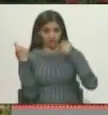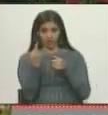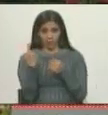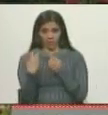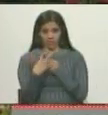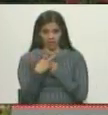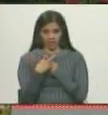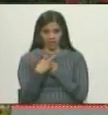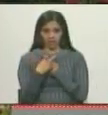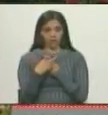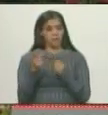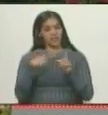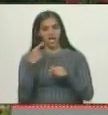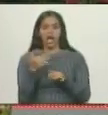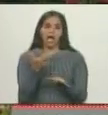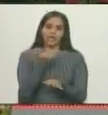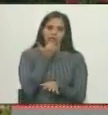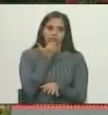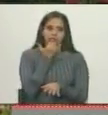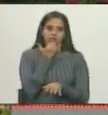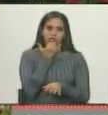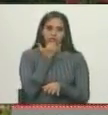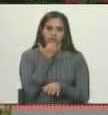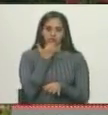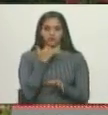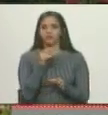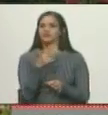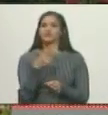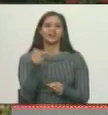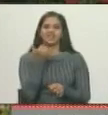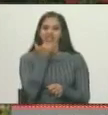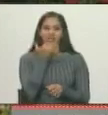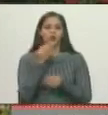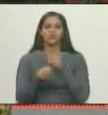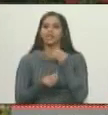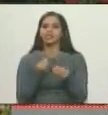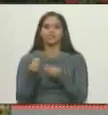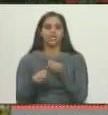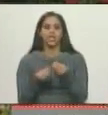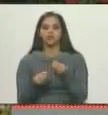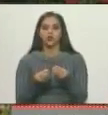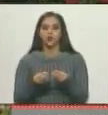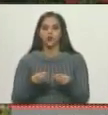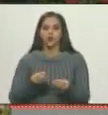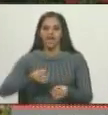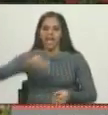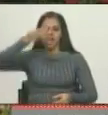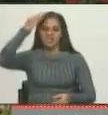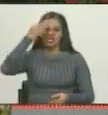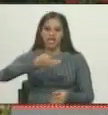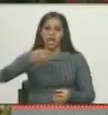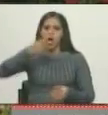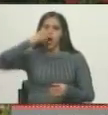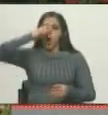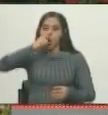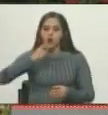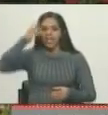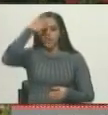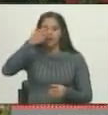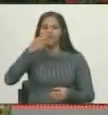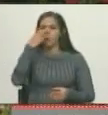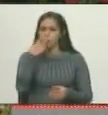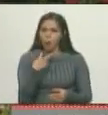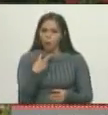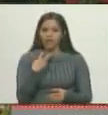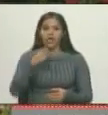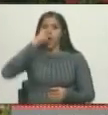mañana dirán: no, bueno, nos equivocamos. No, no se equivocaron, lo están haciendo exprofeso, adrede. Odian al pueblo pobre,